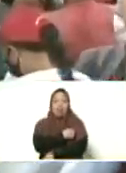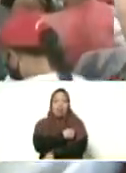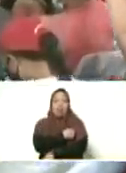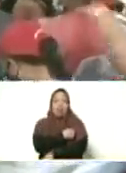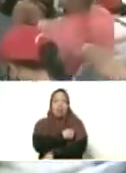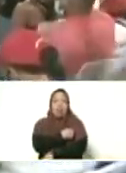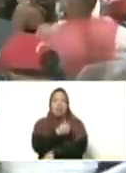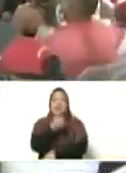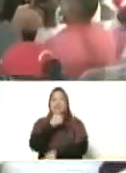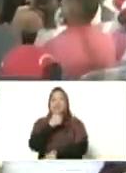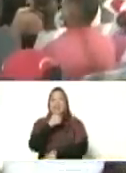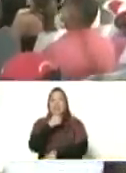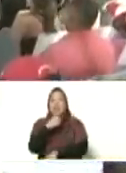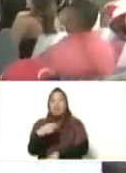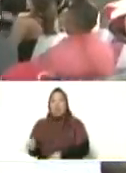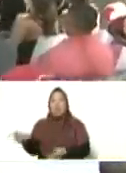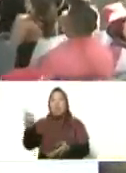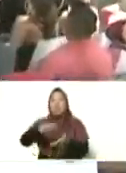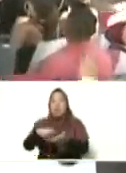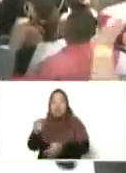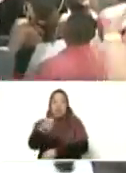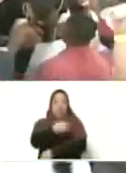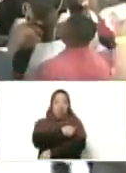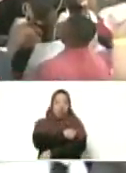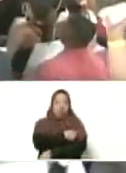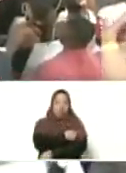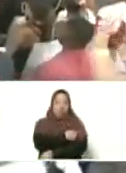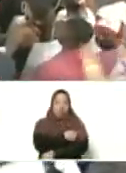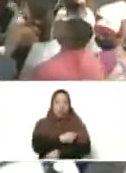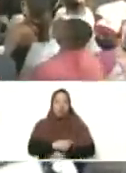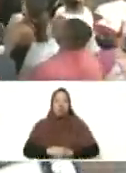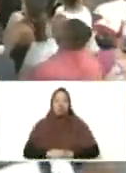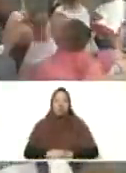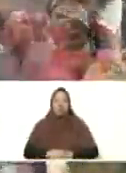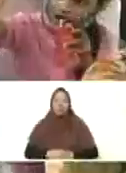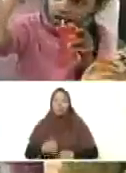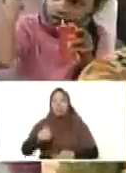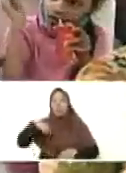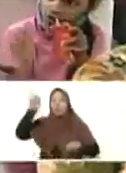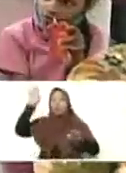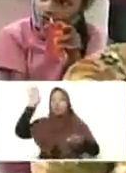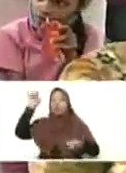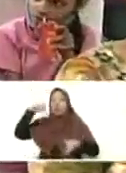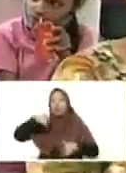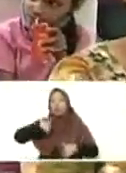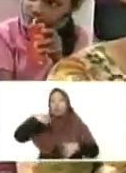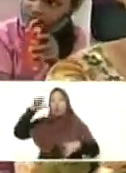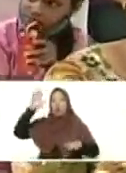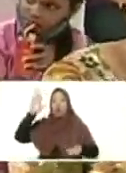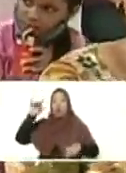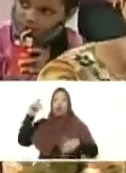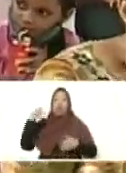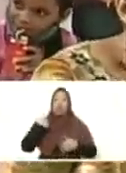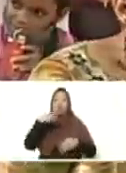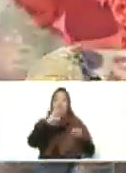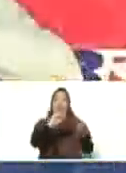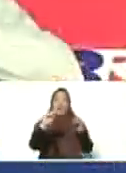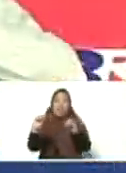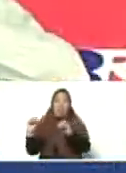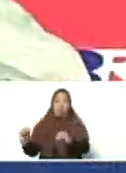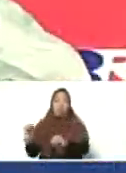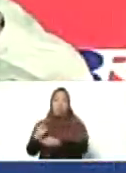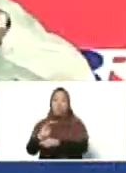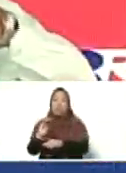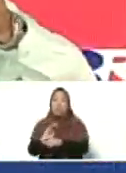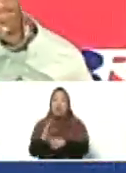quien se puso el refuerzo bueno entonces yo nos llevamos que nos cuidemos más aunque ya la humanidad